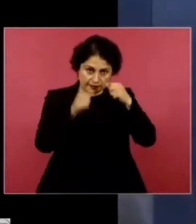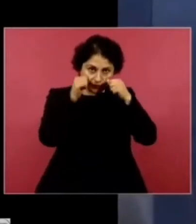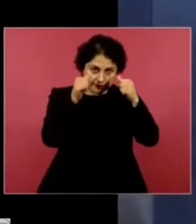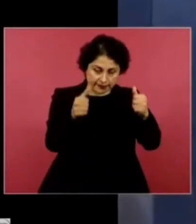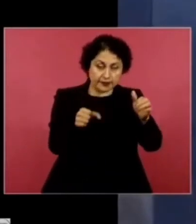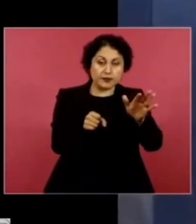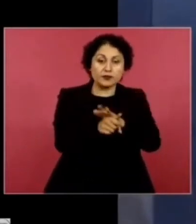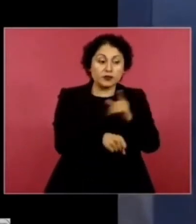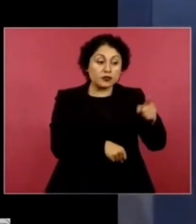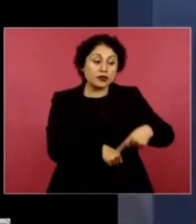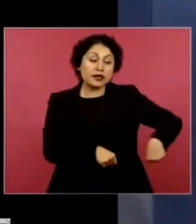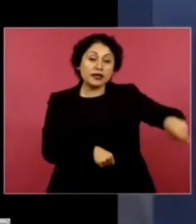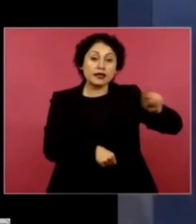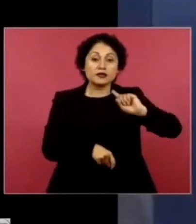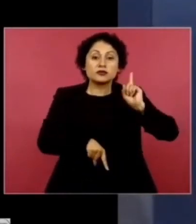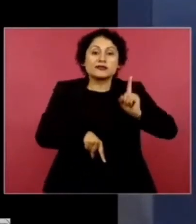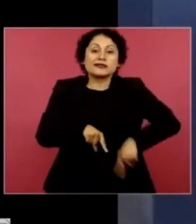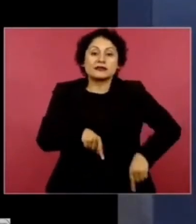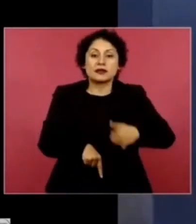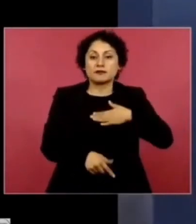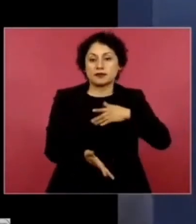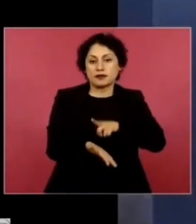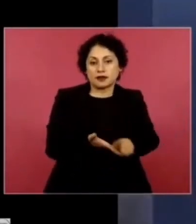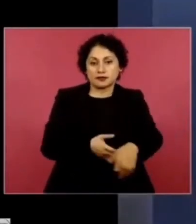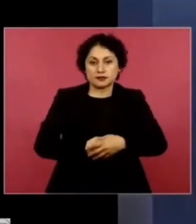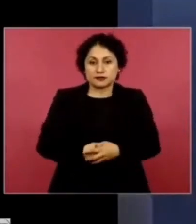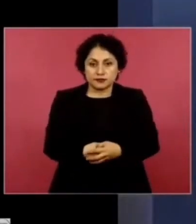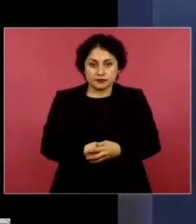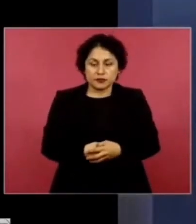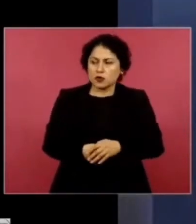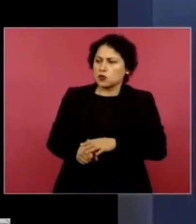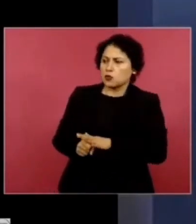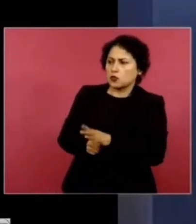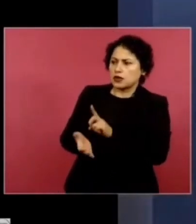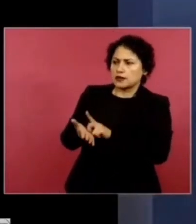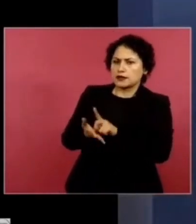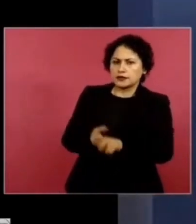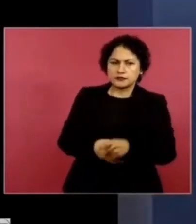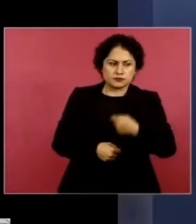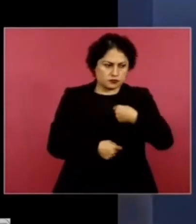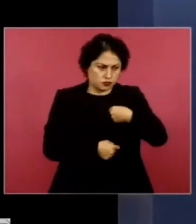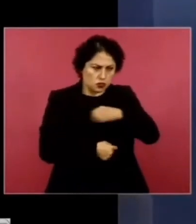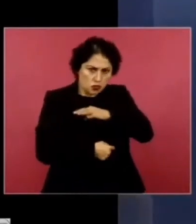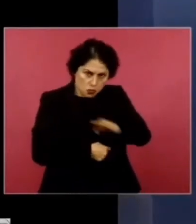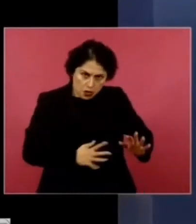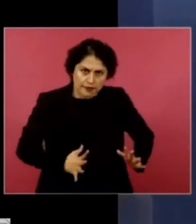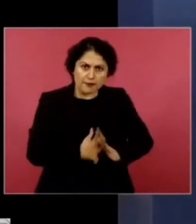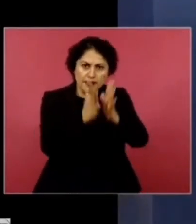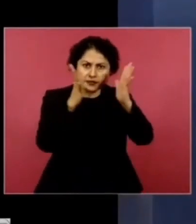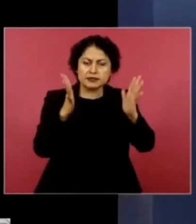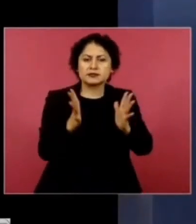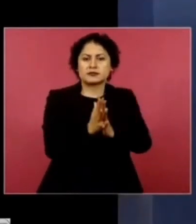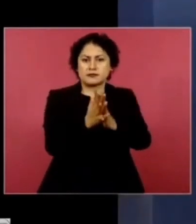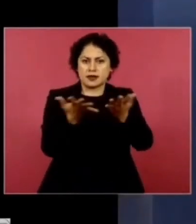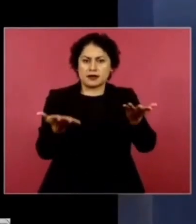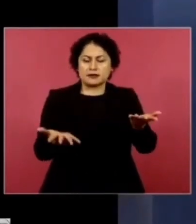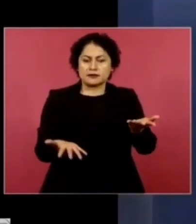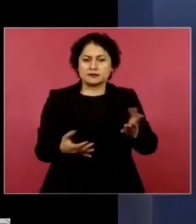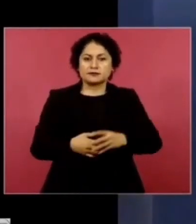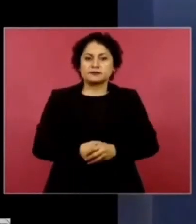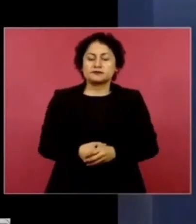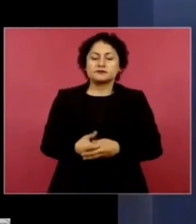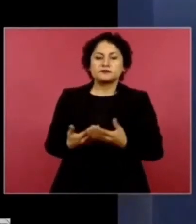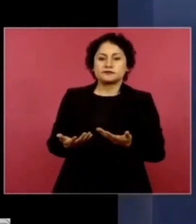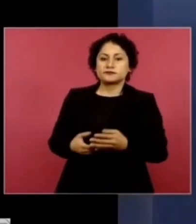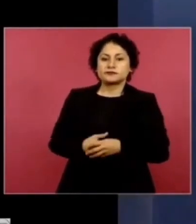quitar un derecho, ¿Qué derecho? el derecho a participar políticamente ¿Participar en la contienda del en el 2006? 2006. O Sí. sea, no es que haya yo